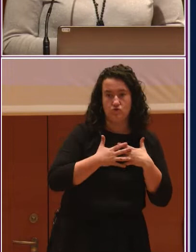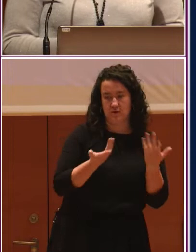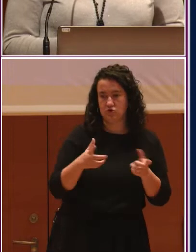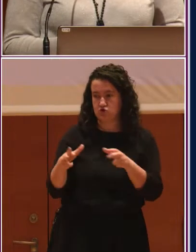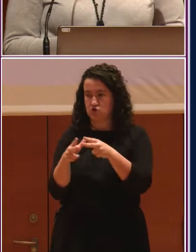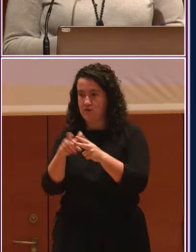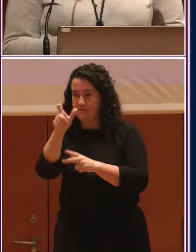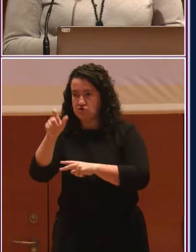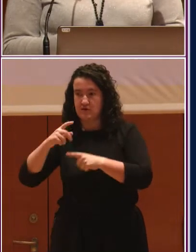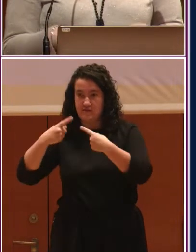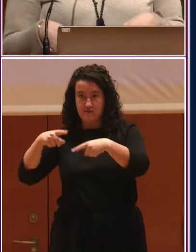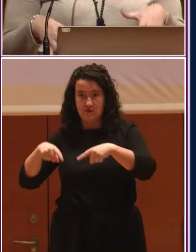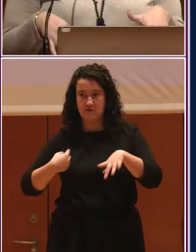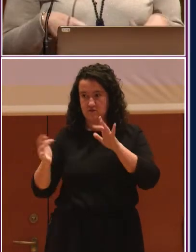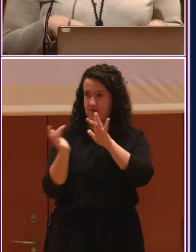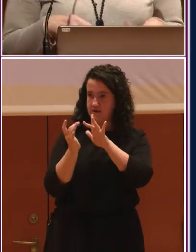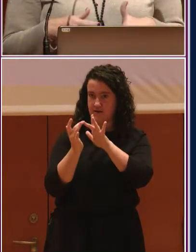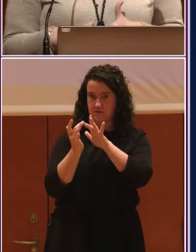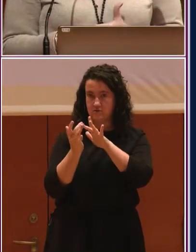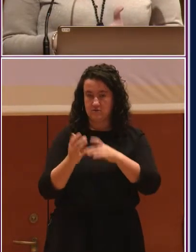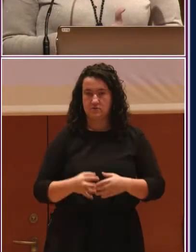entre nuestro voluntariado